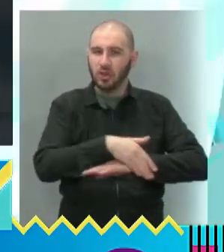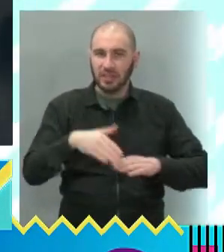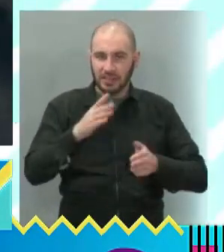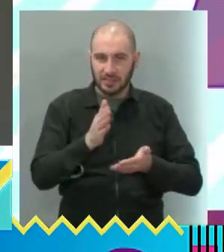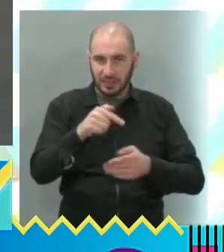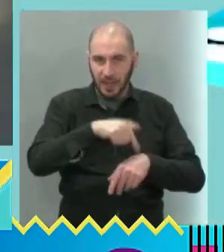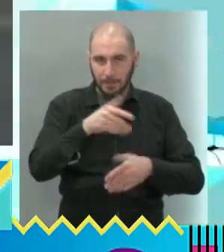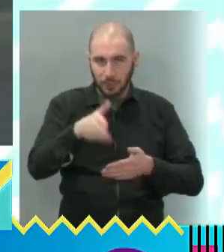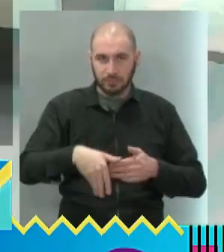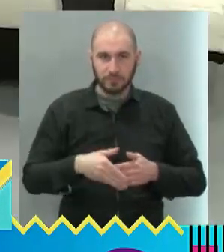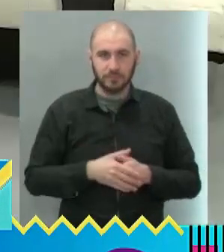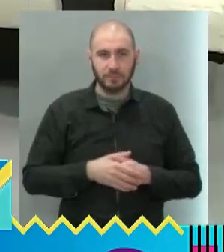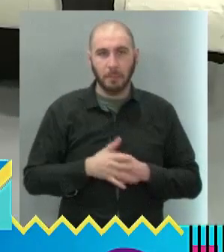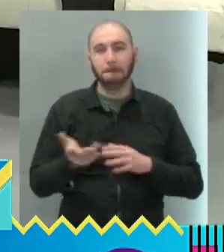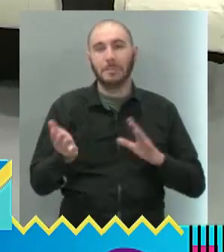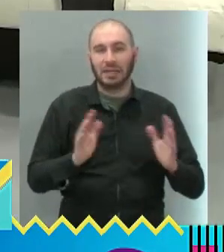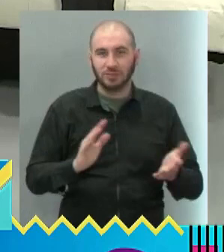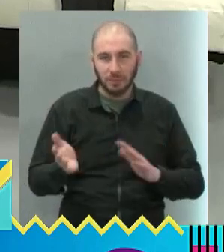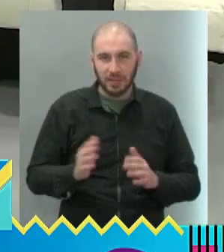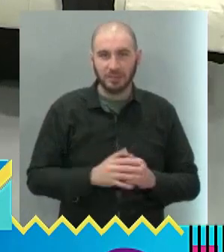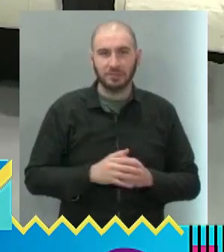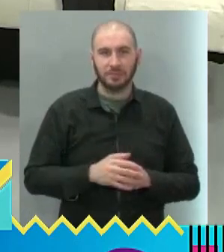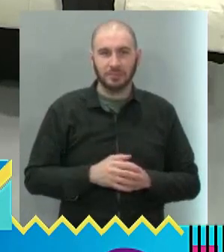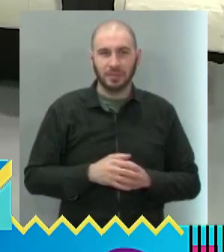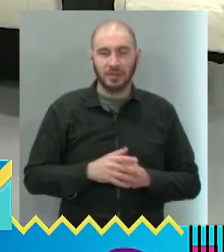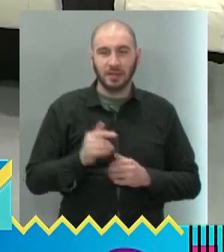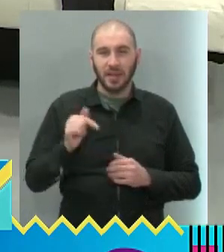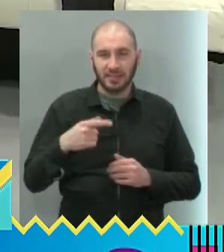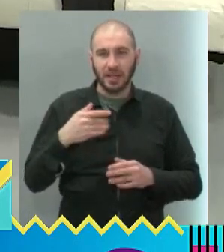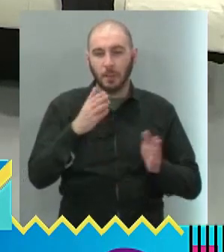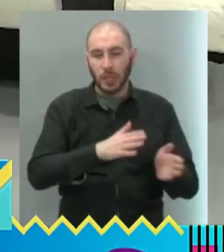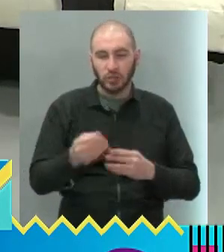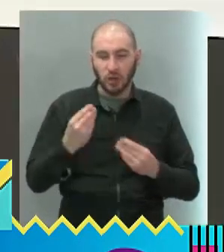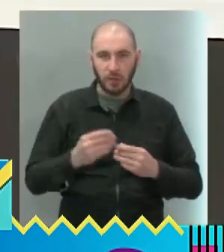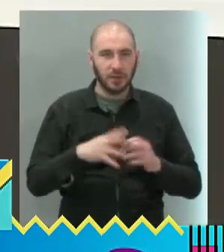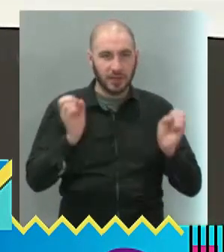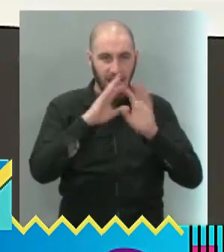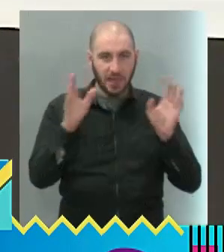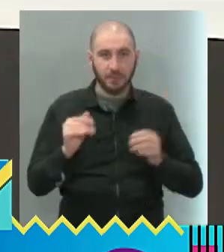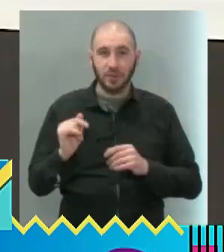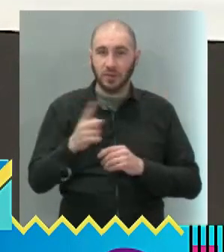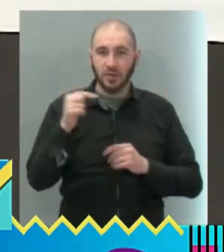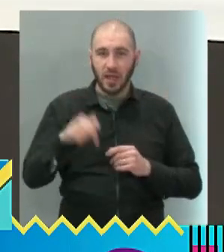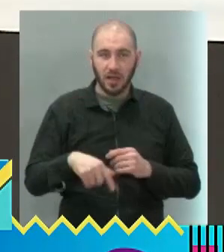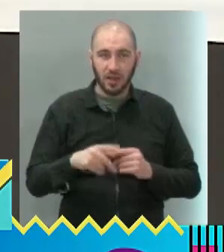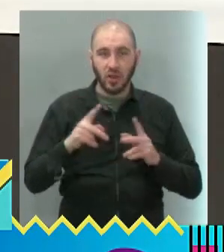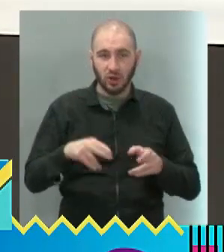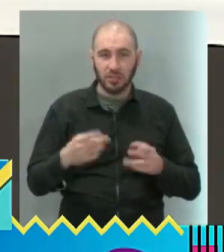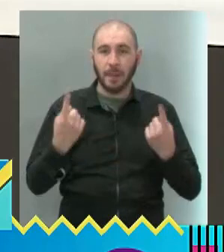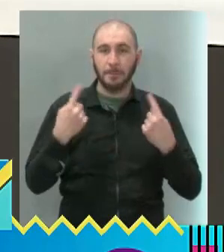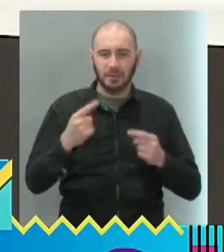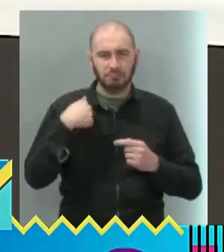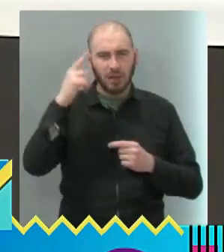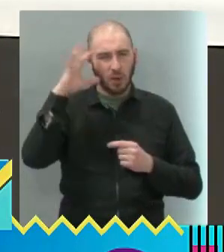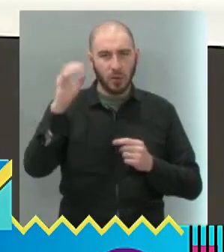temporal. Bien. Más o menos esa sería la evolución del proceso. Más que claro. Nosotros nos tenemos que ir a un corte, pero me voy a